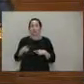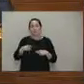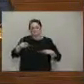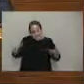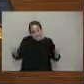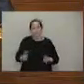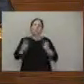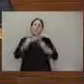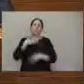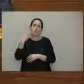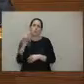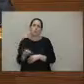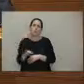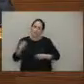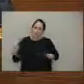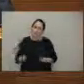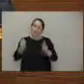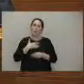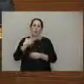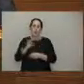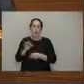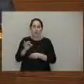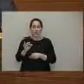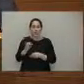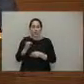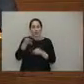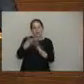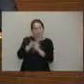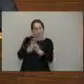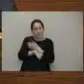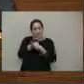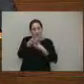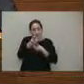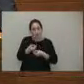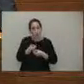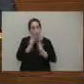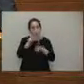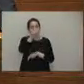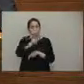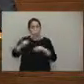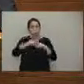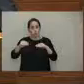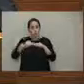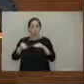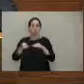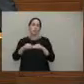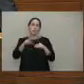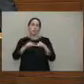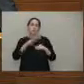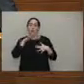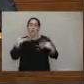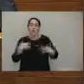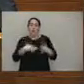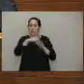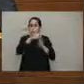mejora de cómo se está transmitiendo a muchos usuarios esta información, usuarios que hoy ignoran las